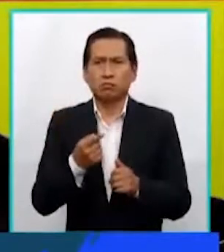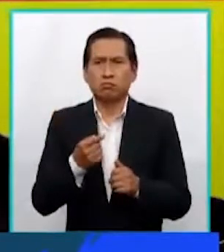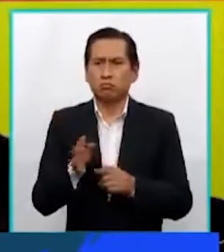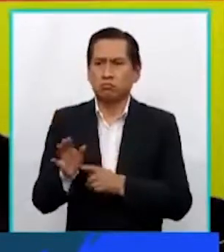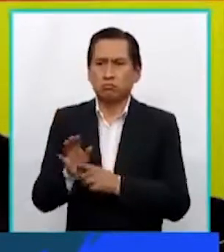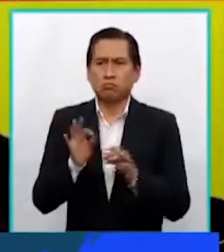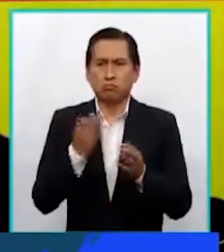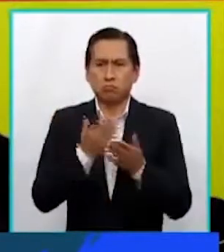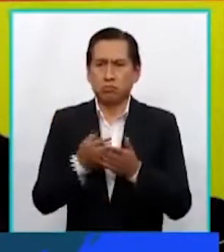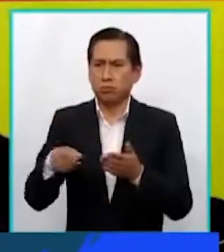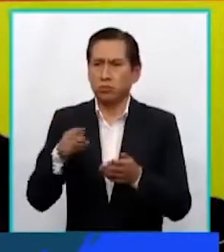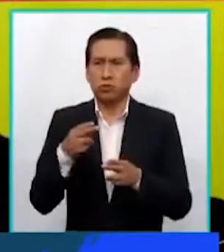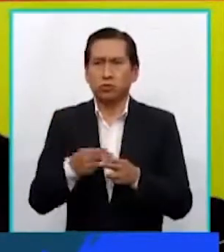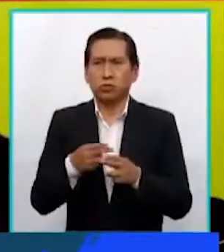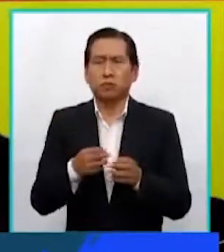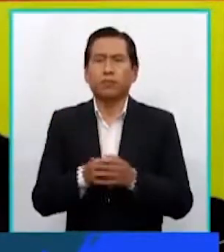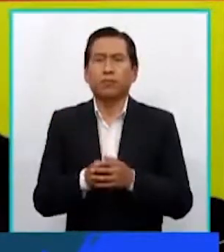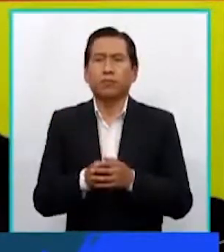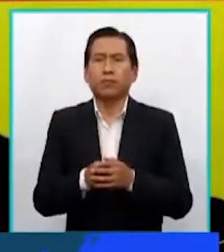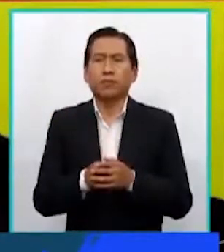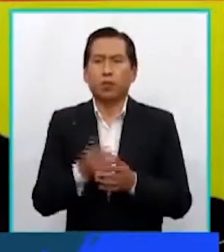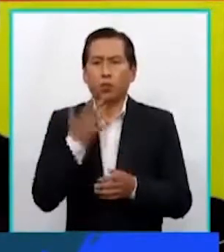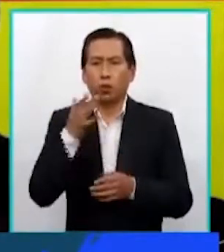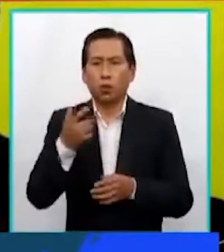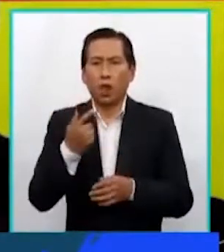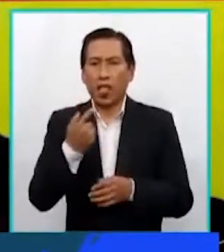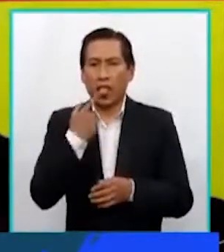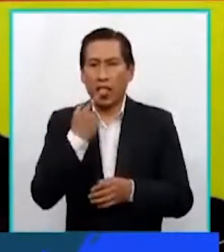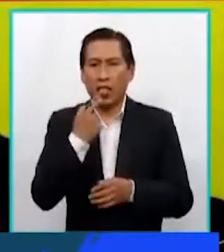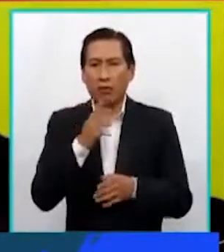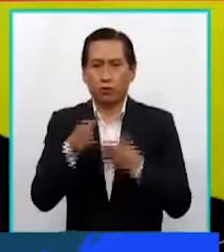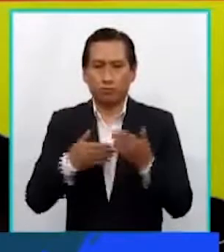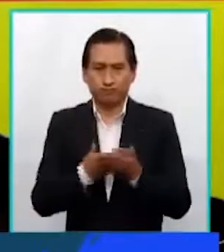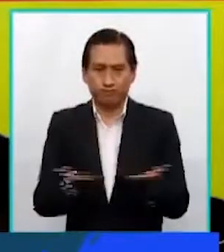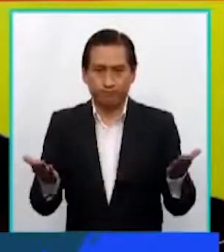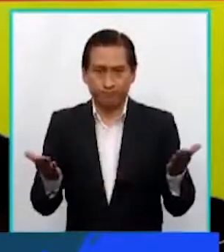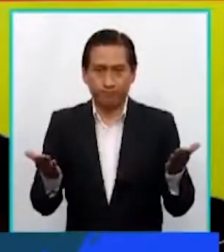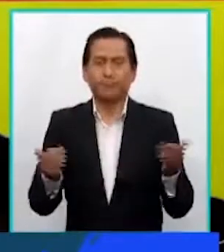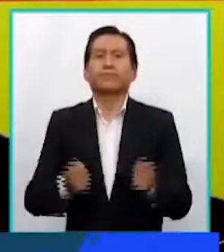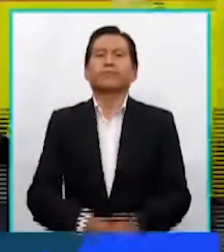urbanos de los alandinos llamado Ají de Lengua para todas y todos ustedes.